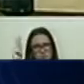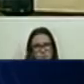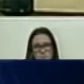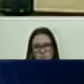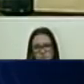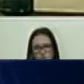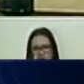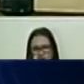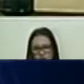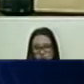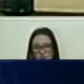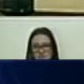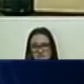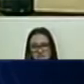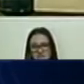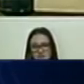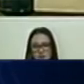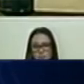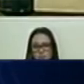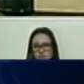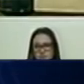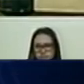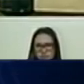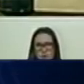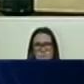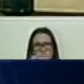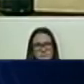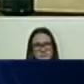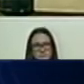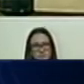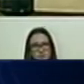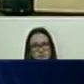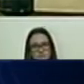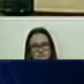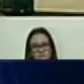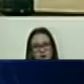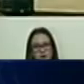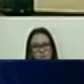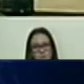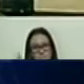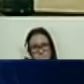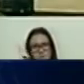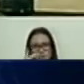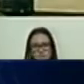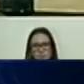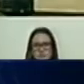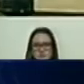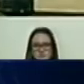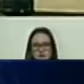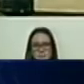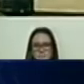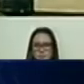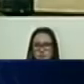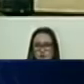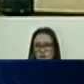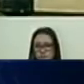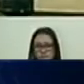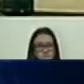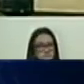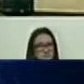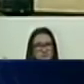y tiene 75% de rechazo. Y de acuerdo a las encuestas en Perú, el 56% de los peruanos quiere que renuncie, que se